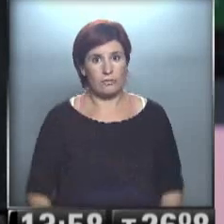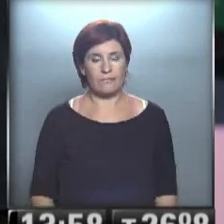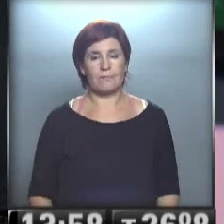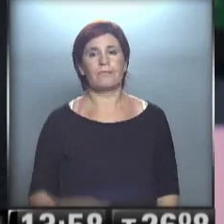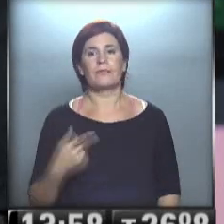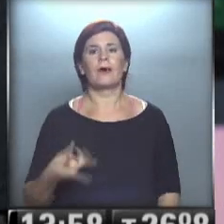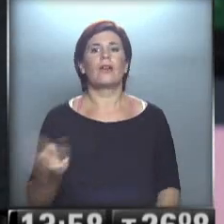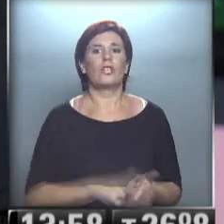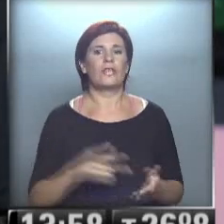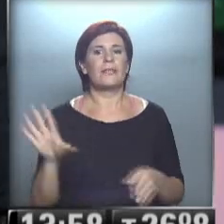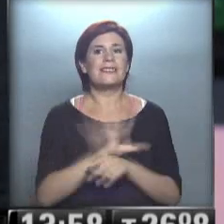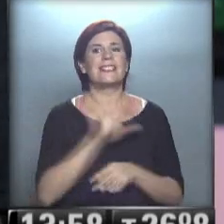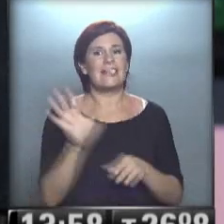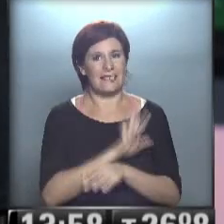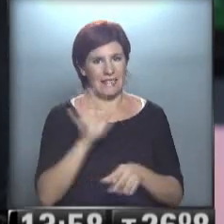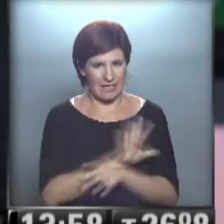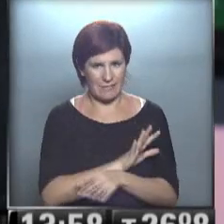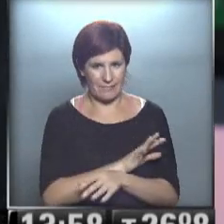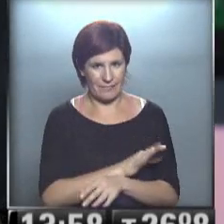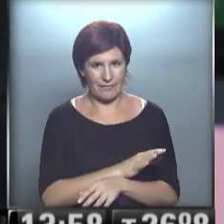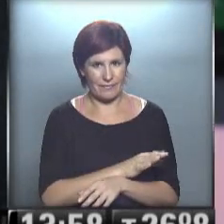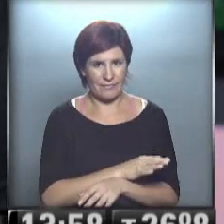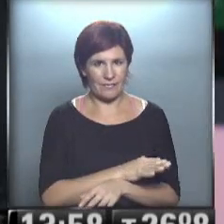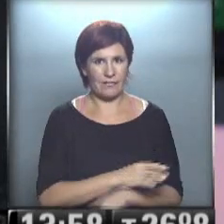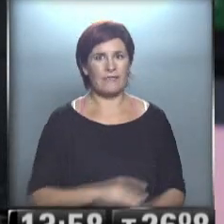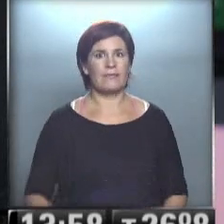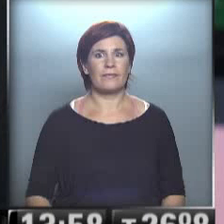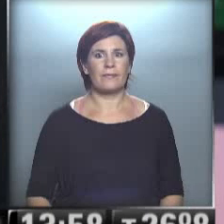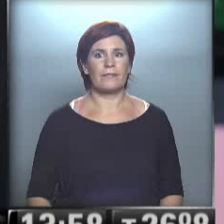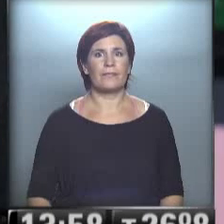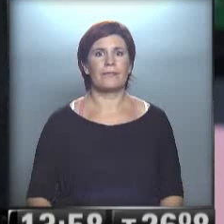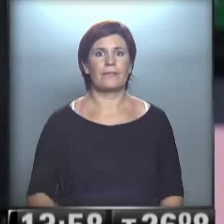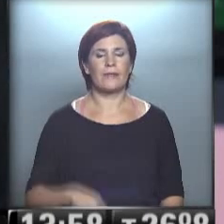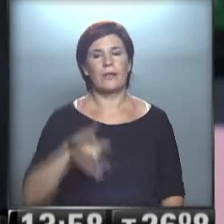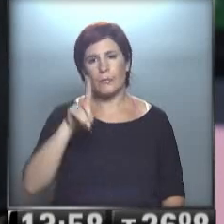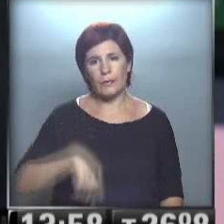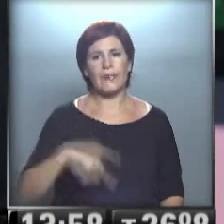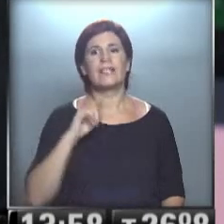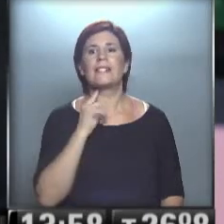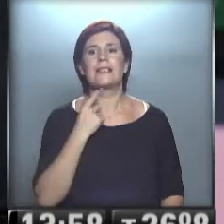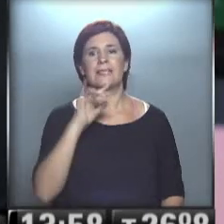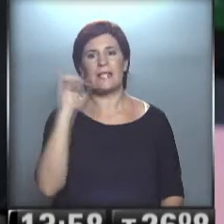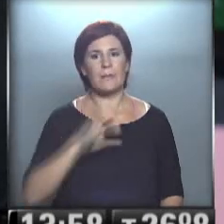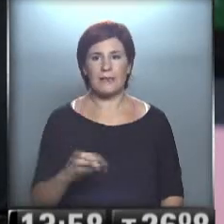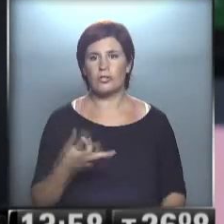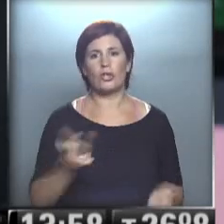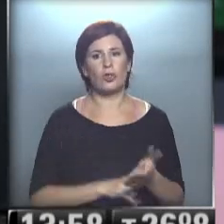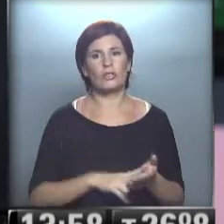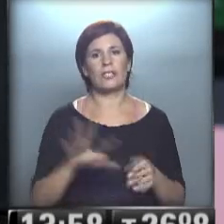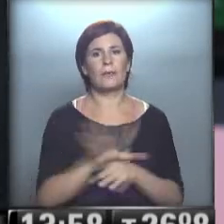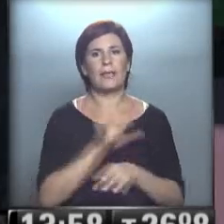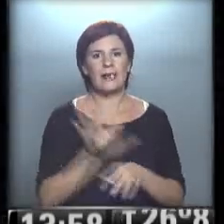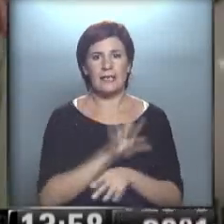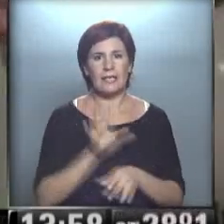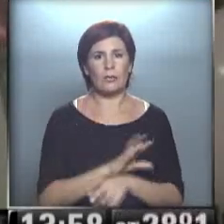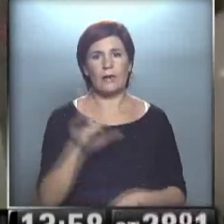Volvemos al cine ahora, porque después de cosechar aplausos en la última edición de la Berlinale, llega el próximo 13 de marzo La Tercera Orilla, que es la nueva película de Selena